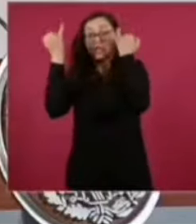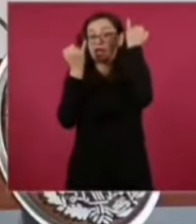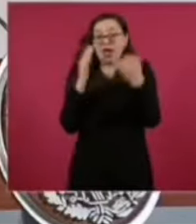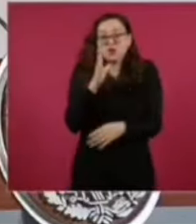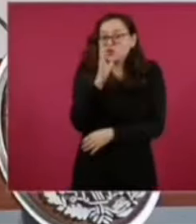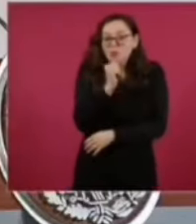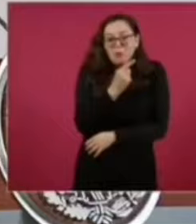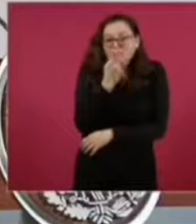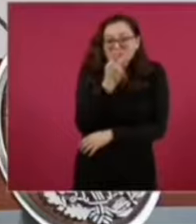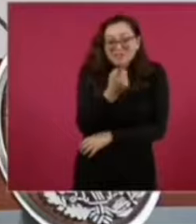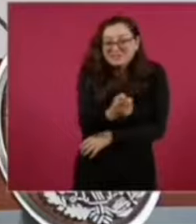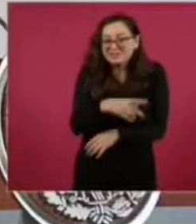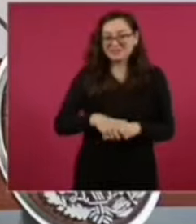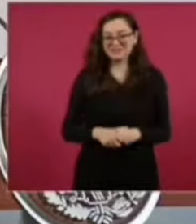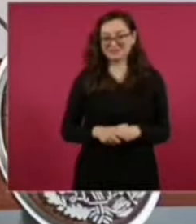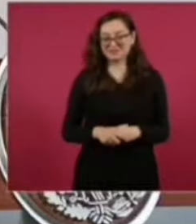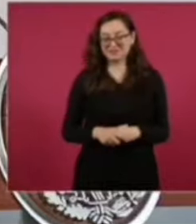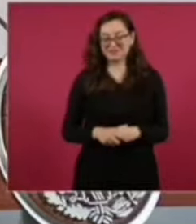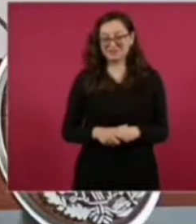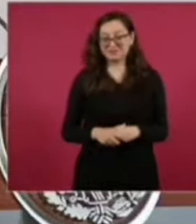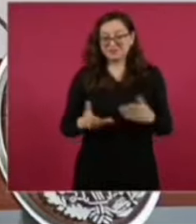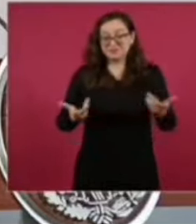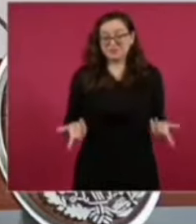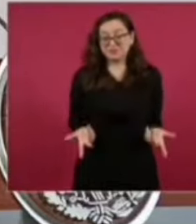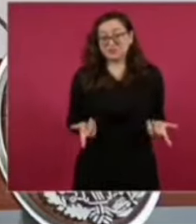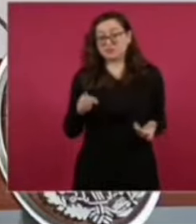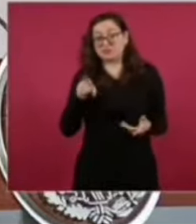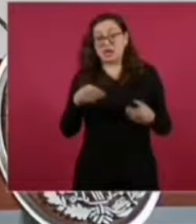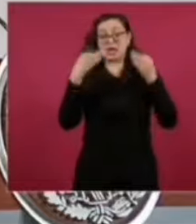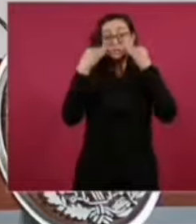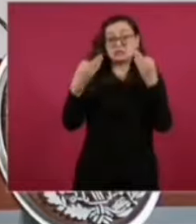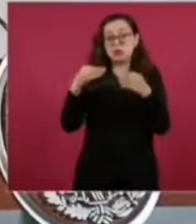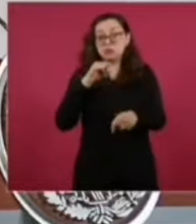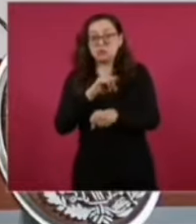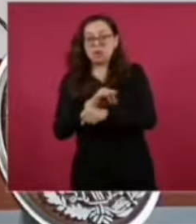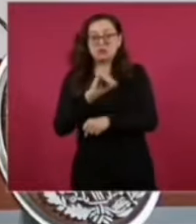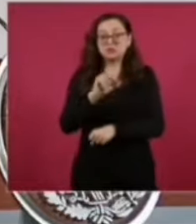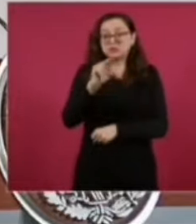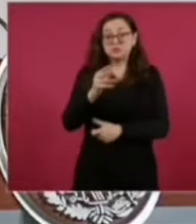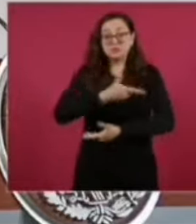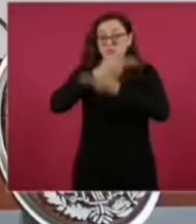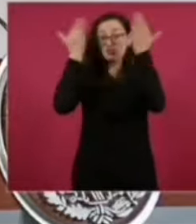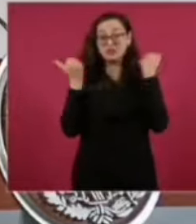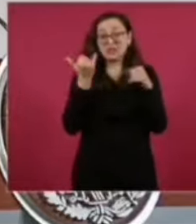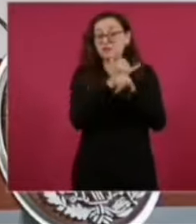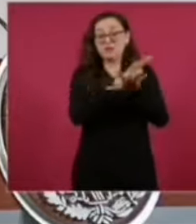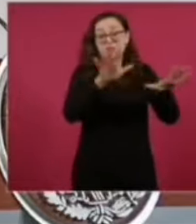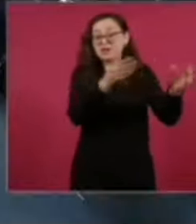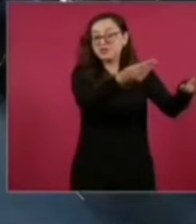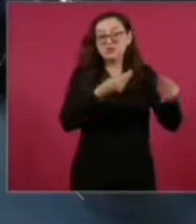de que es un testigo protegido, porque no tenemos la información, así no la enviaron.